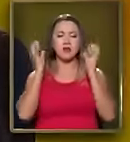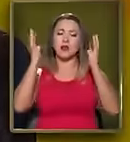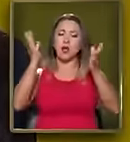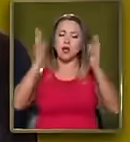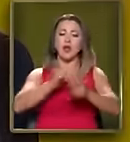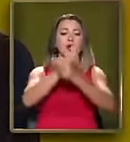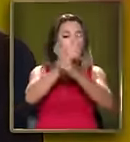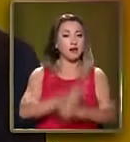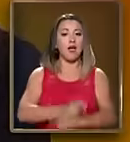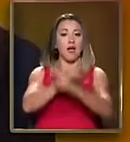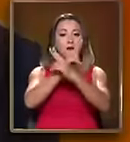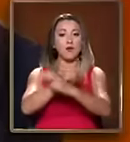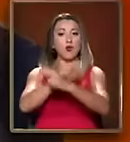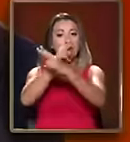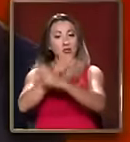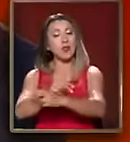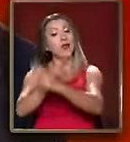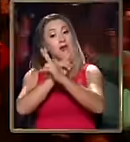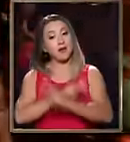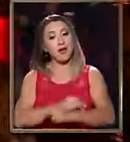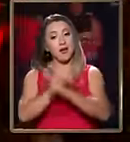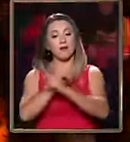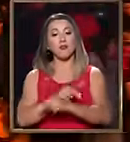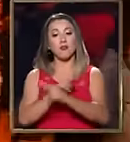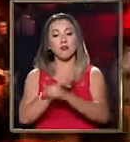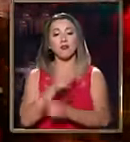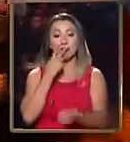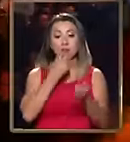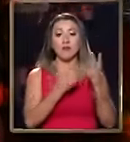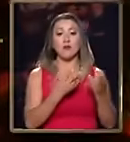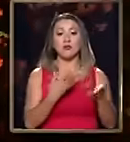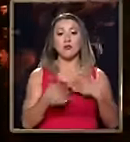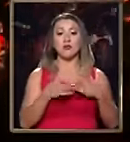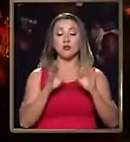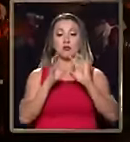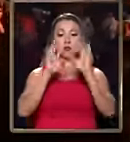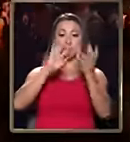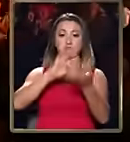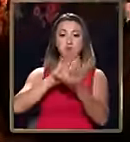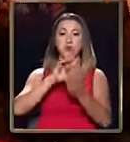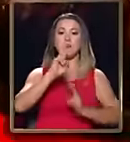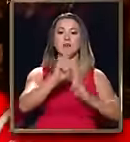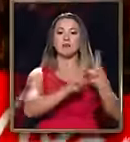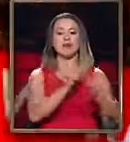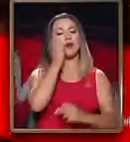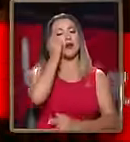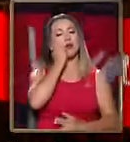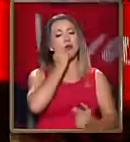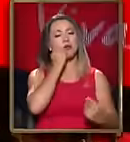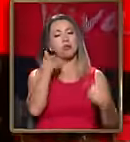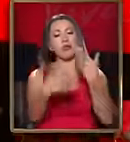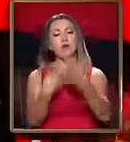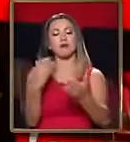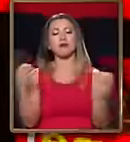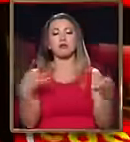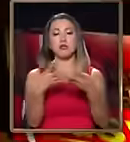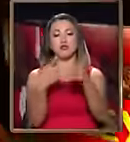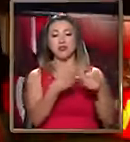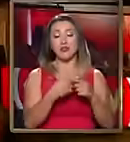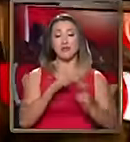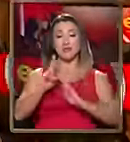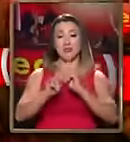No solamente el público, sino que leíamos en nuestro social wall el cariño que le entregaban en las redes sociales